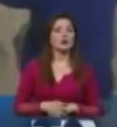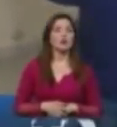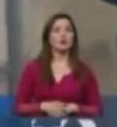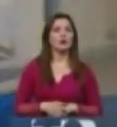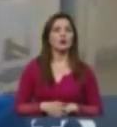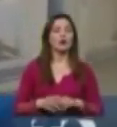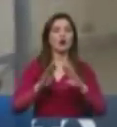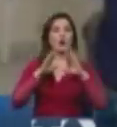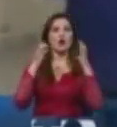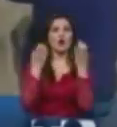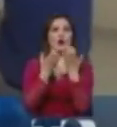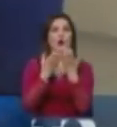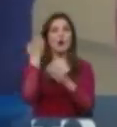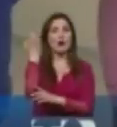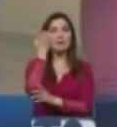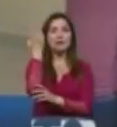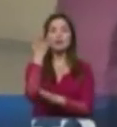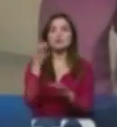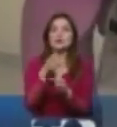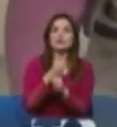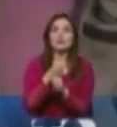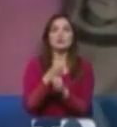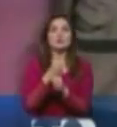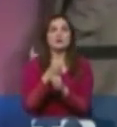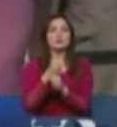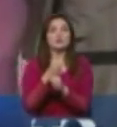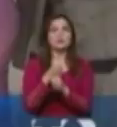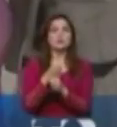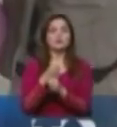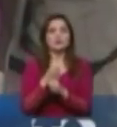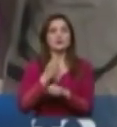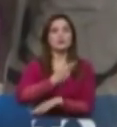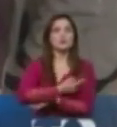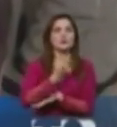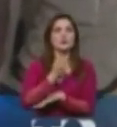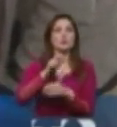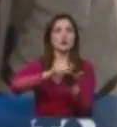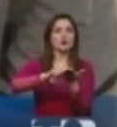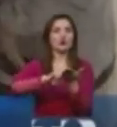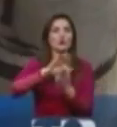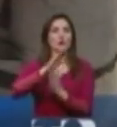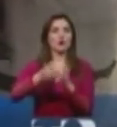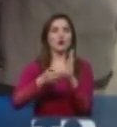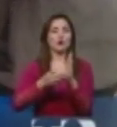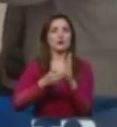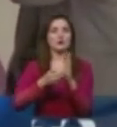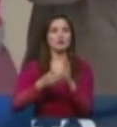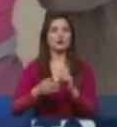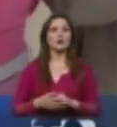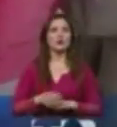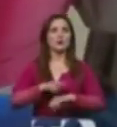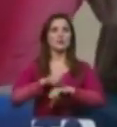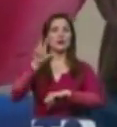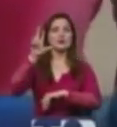que estamos realizando el día a día. Hoy nos reunimos otra vez el COE metropolitano a las 3